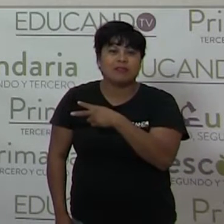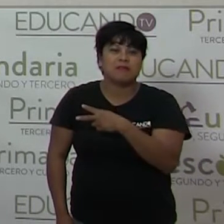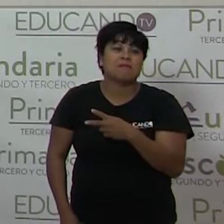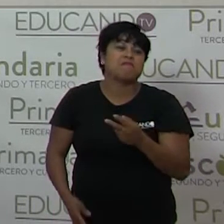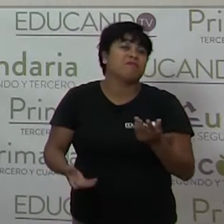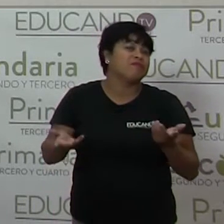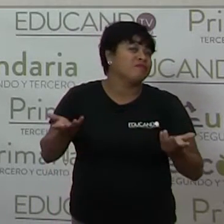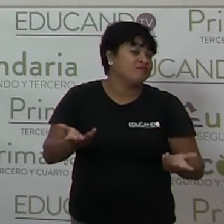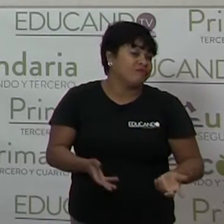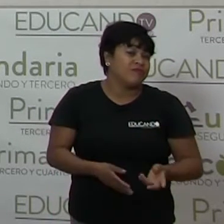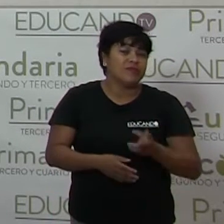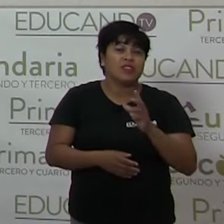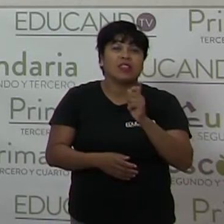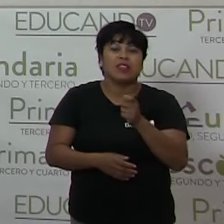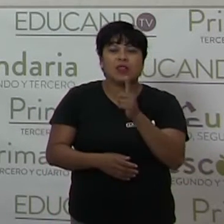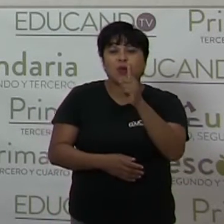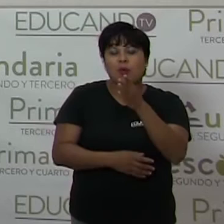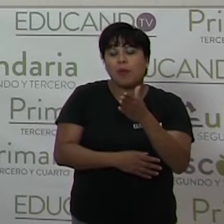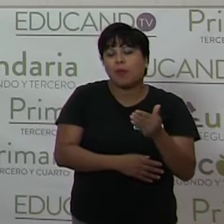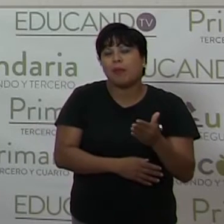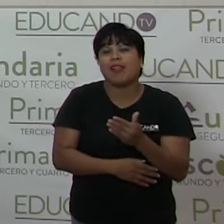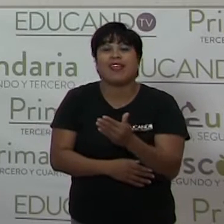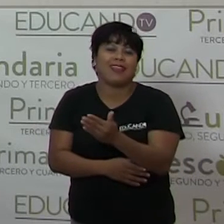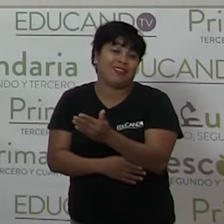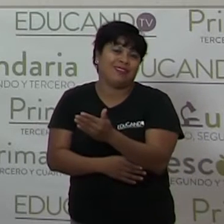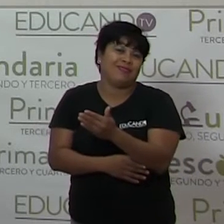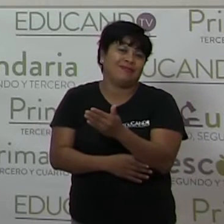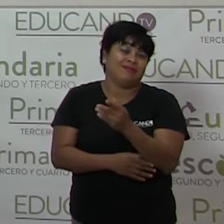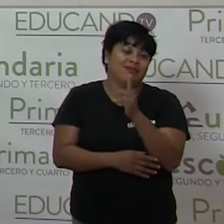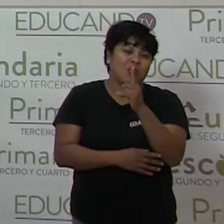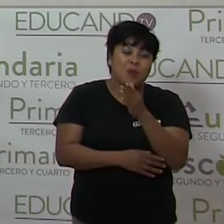no pues cuando un p